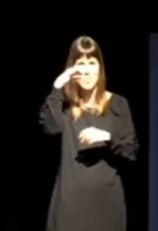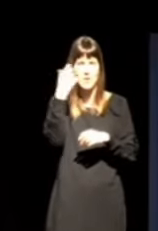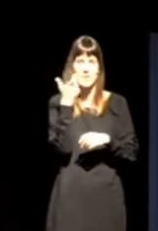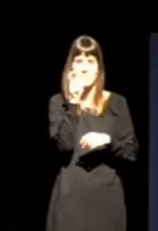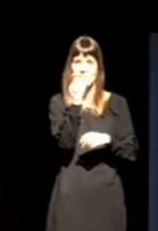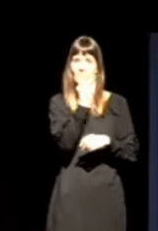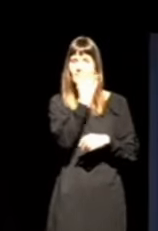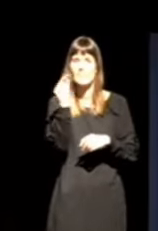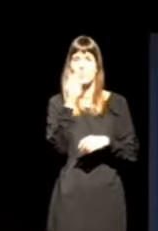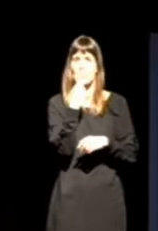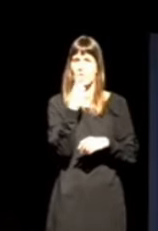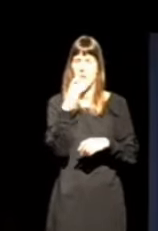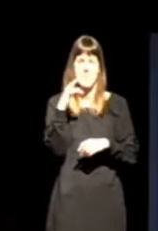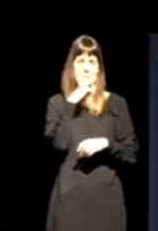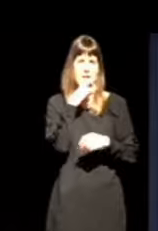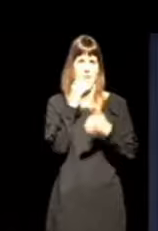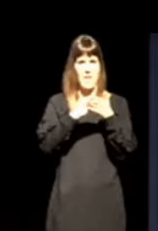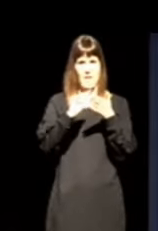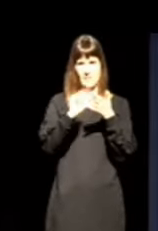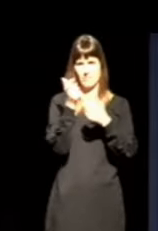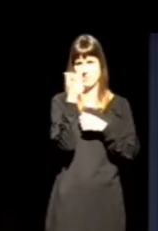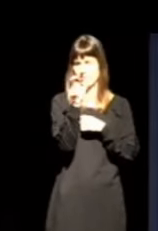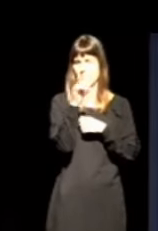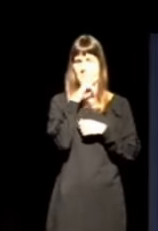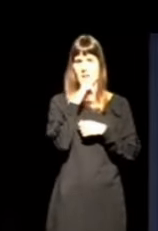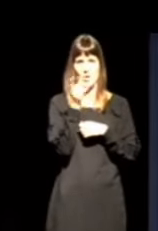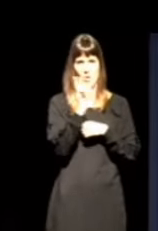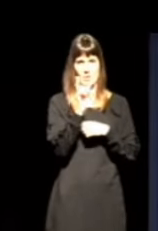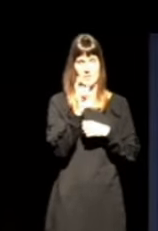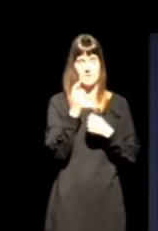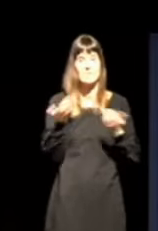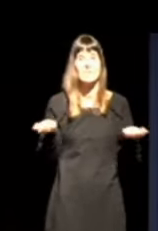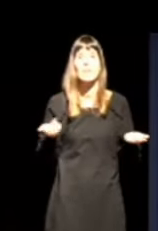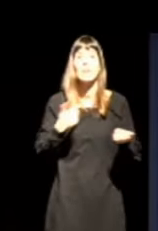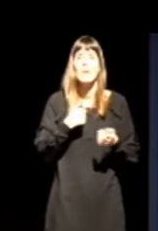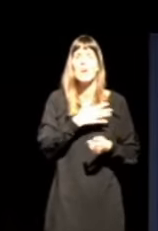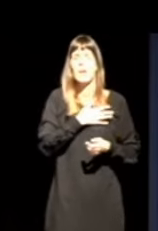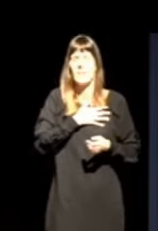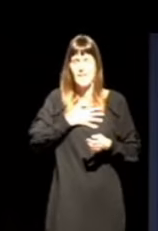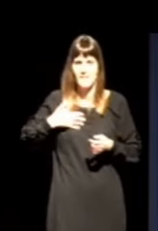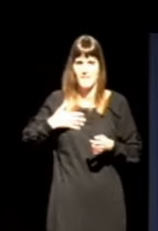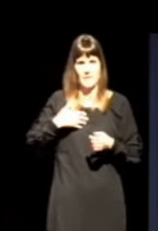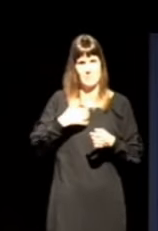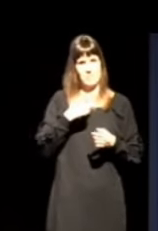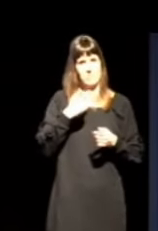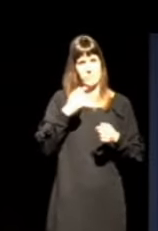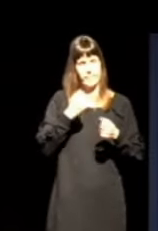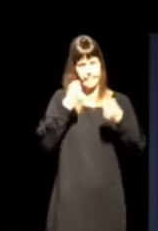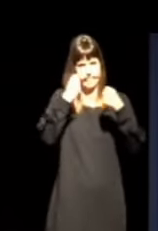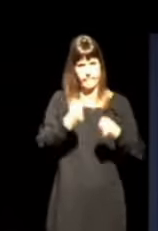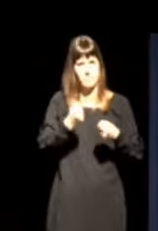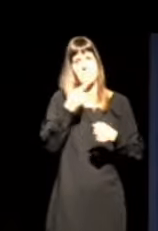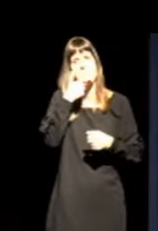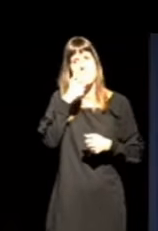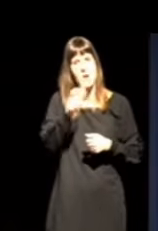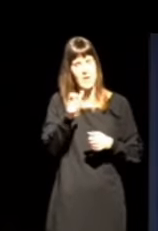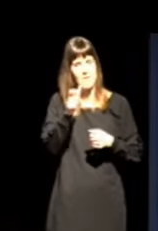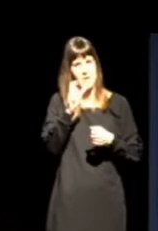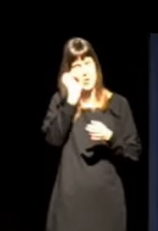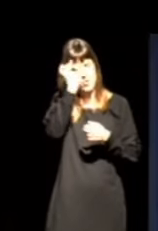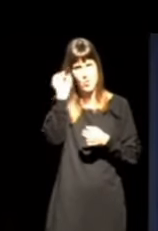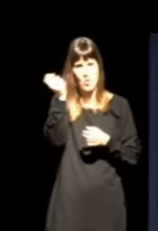roja diciendo que está mal escrito. Entonces yo quiero crear la palabra buen trato y el contenido